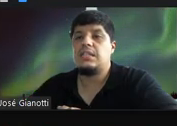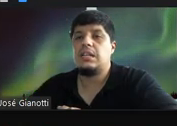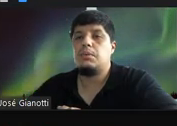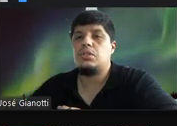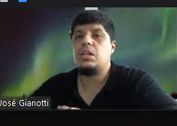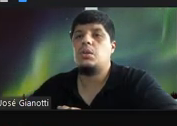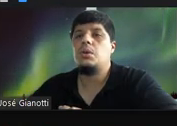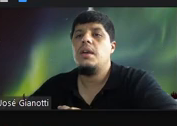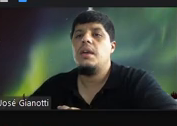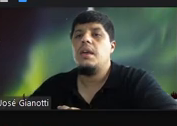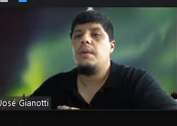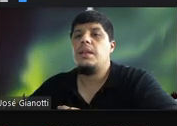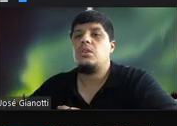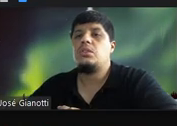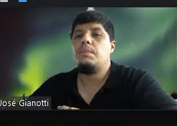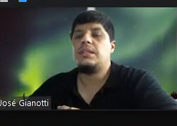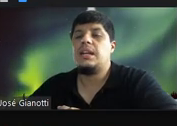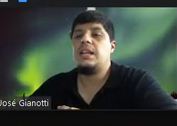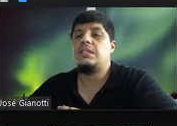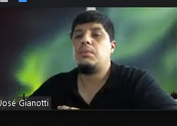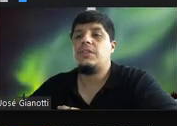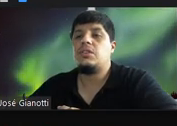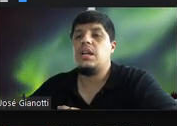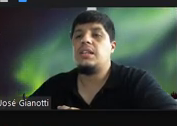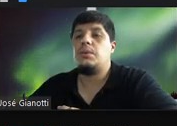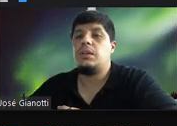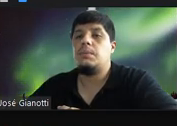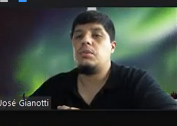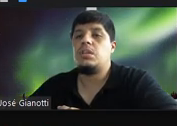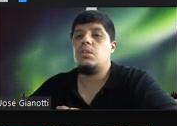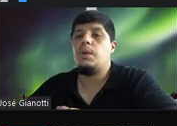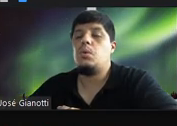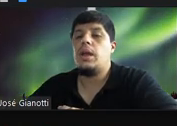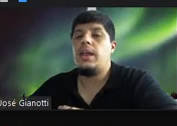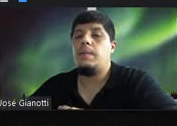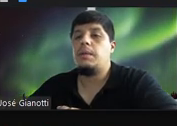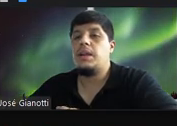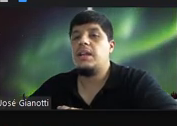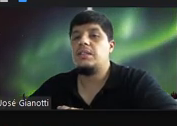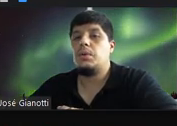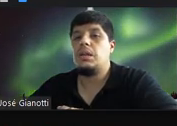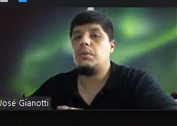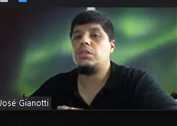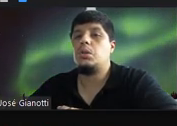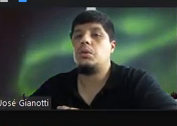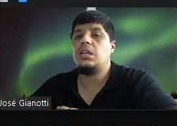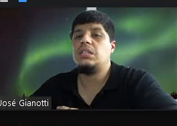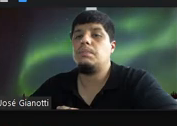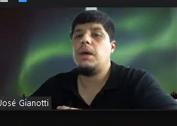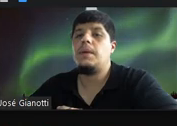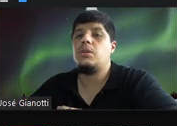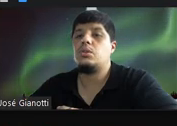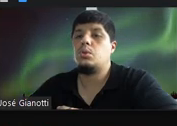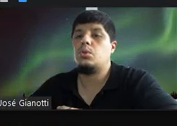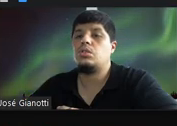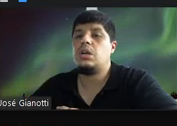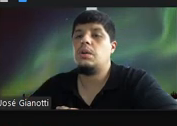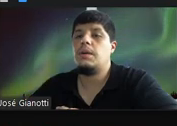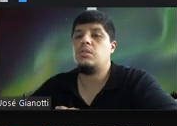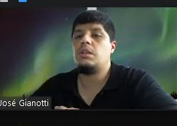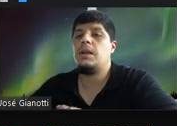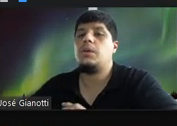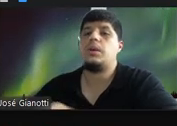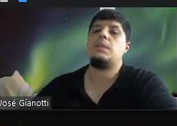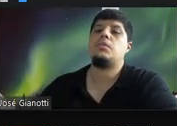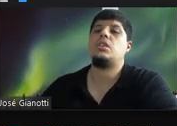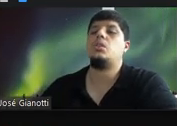financieras, 60%. Eventos empresariales y profesionales, 50%. Peluquería y barbería, 50%. Spa, baños turcos, sauna,